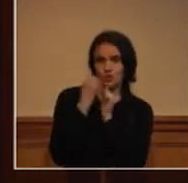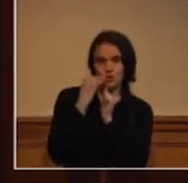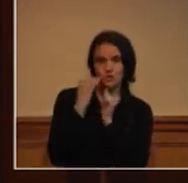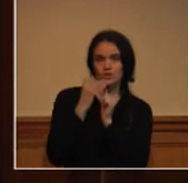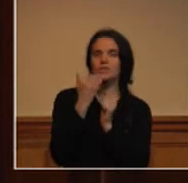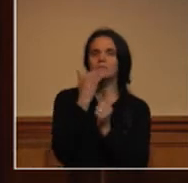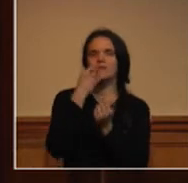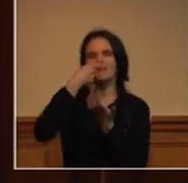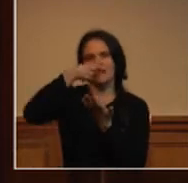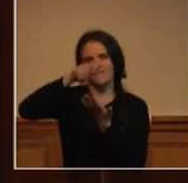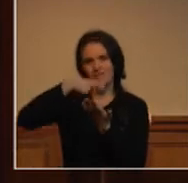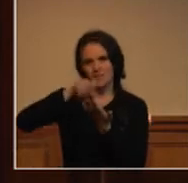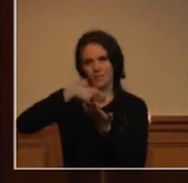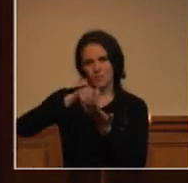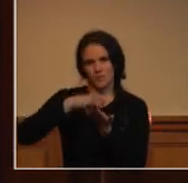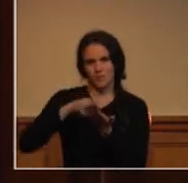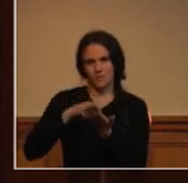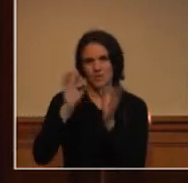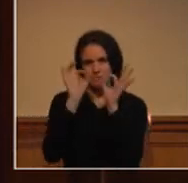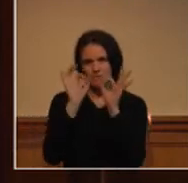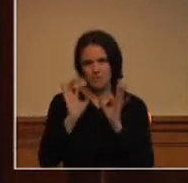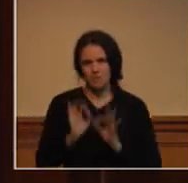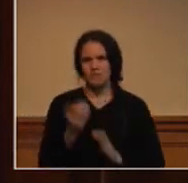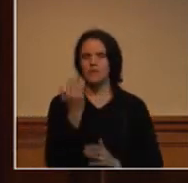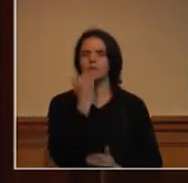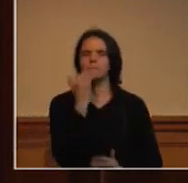nuestras mediciones específicas.